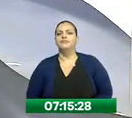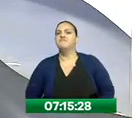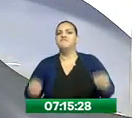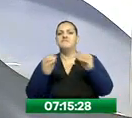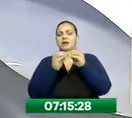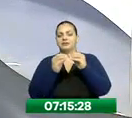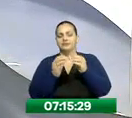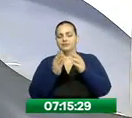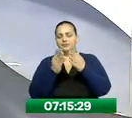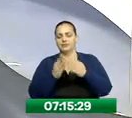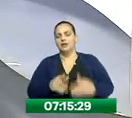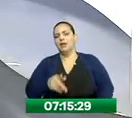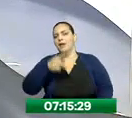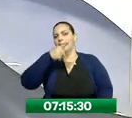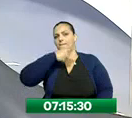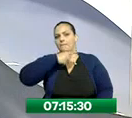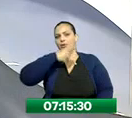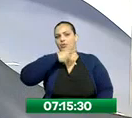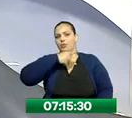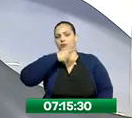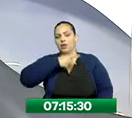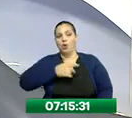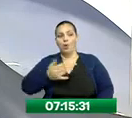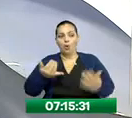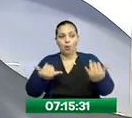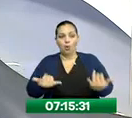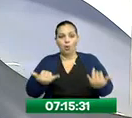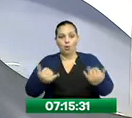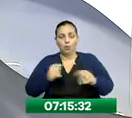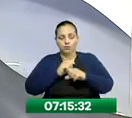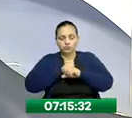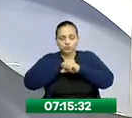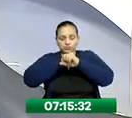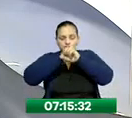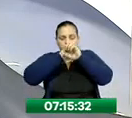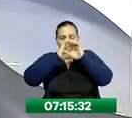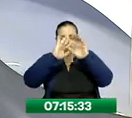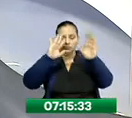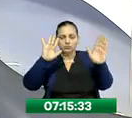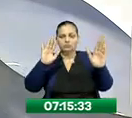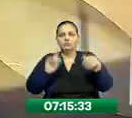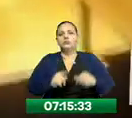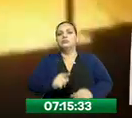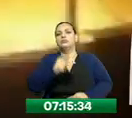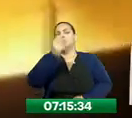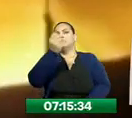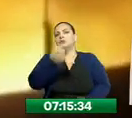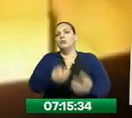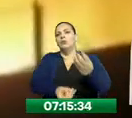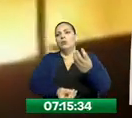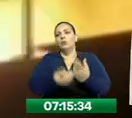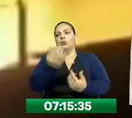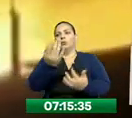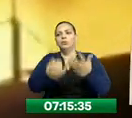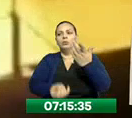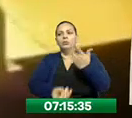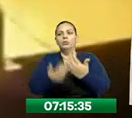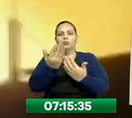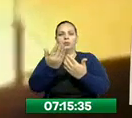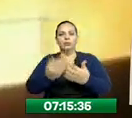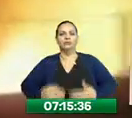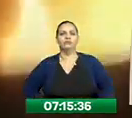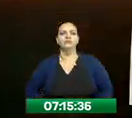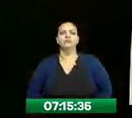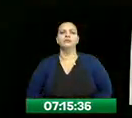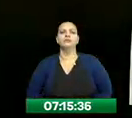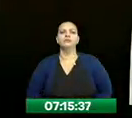Otro se registró también en horas de esta madrugada en Puerto Viejo, capital manabita, exactamente en la parroquia San Pablo de